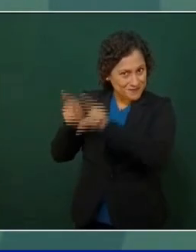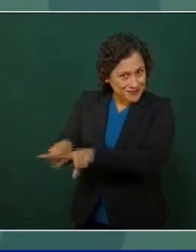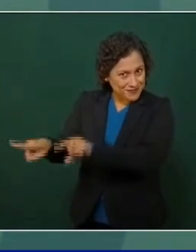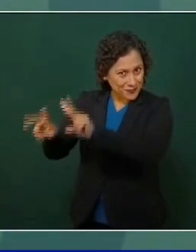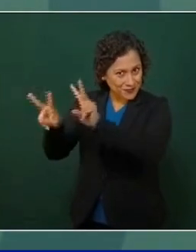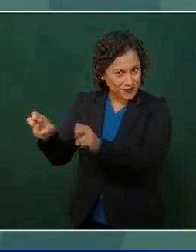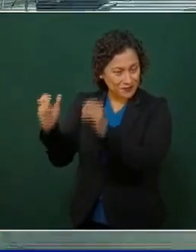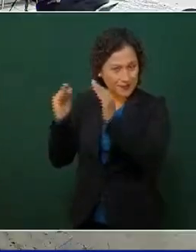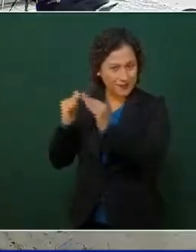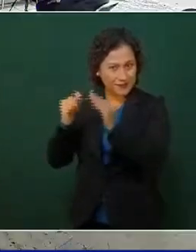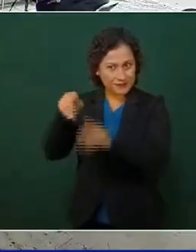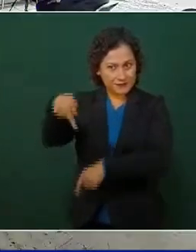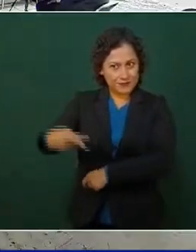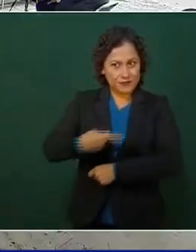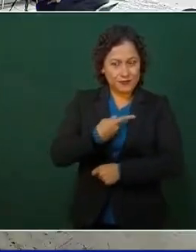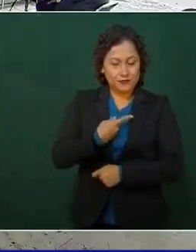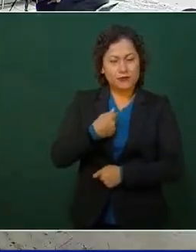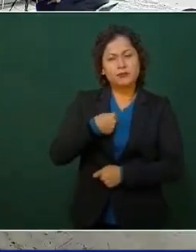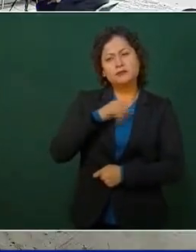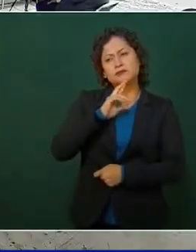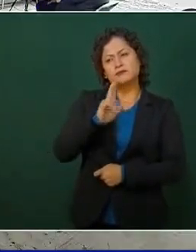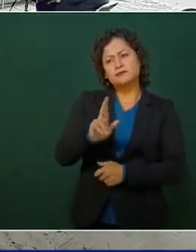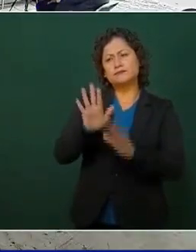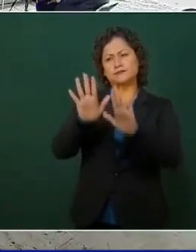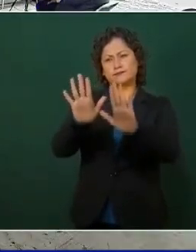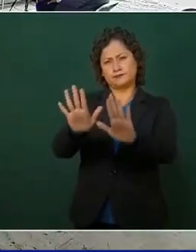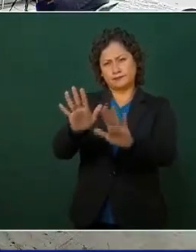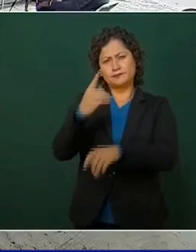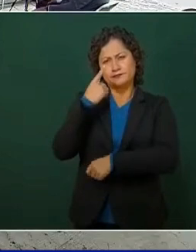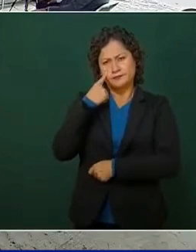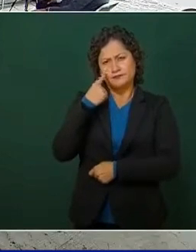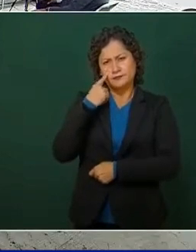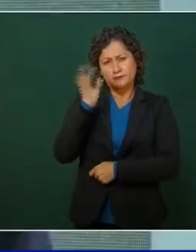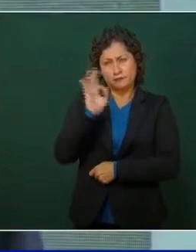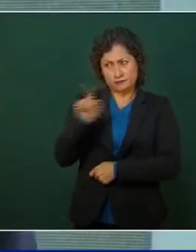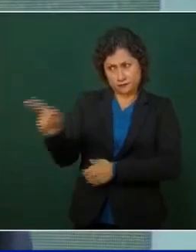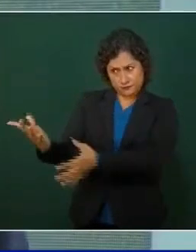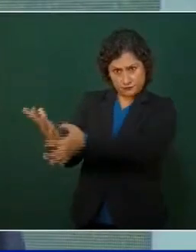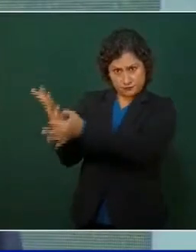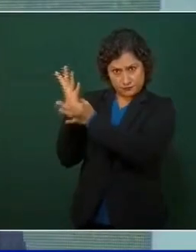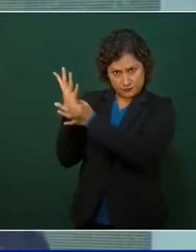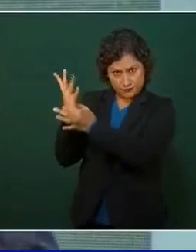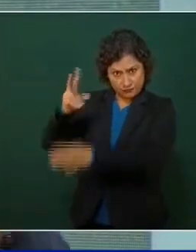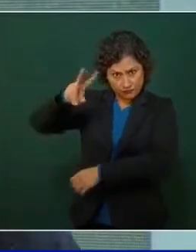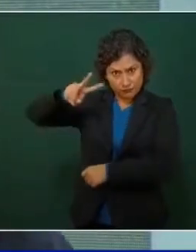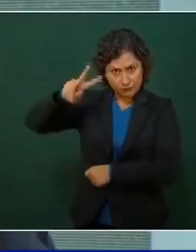es muy sencillo. Si es cierto lo que él dice,